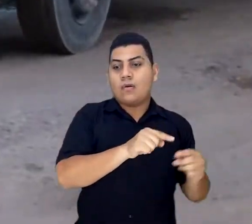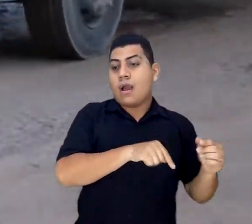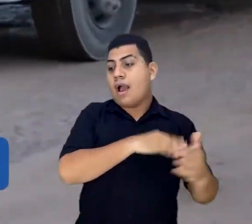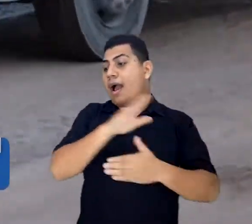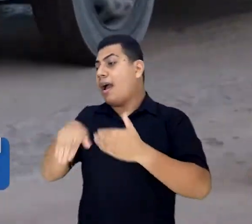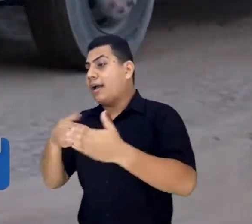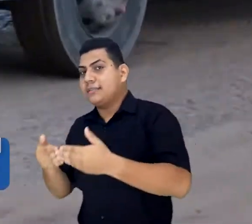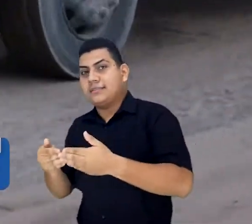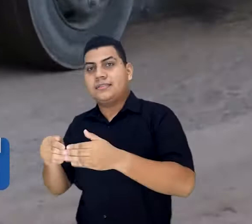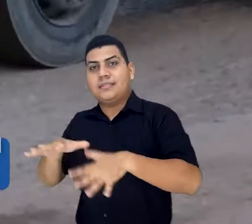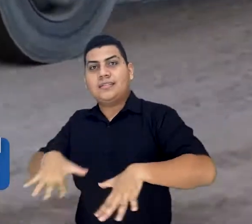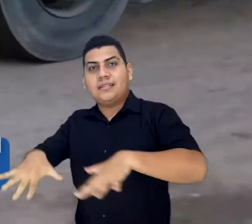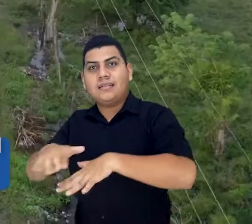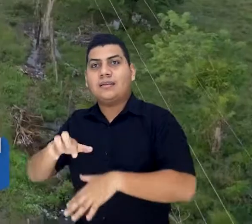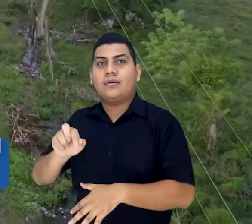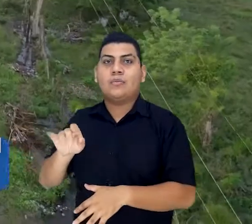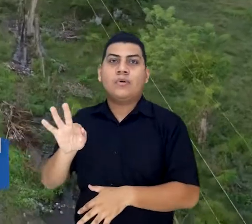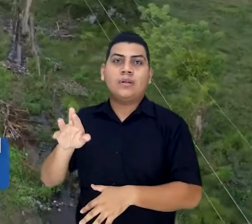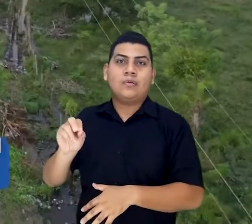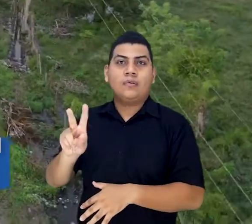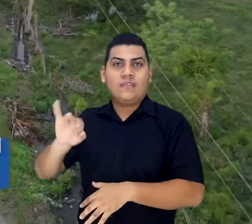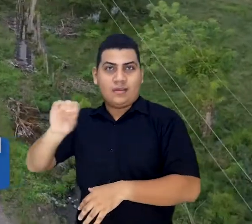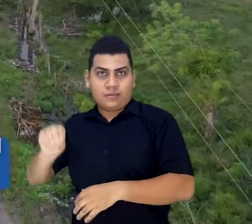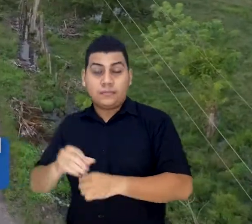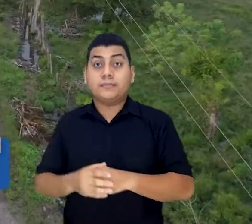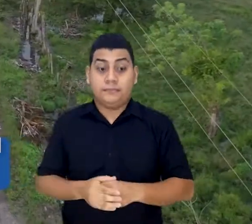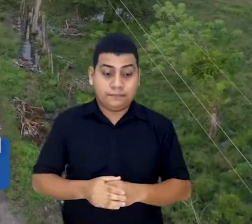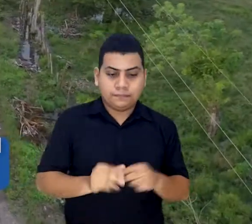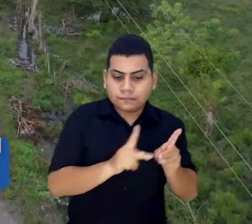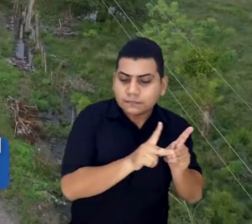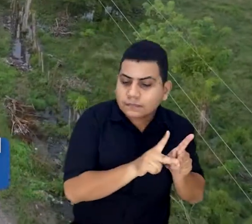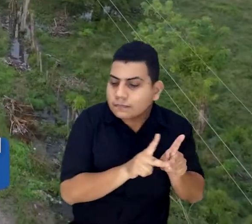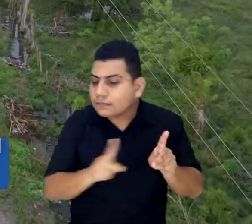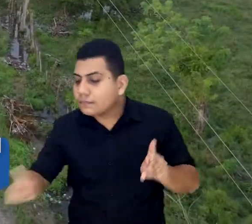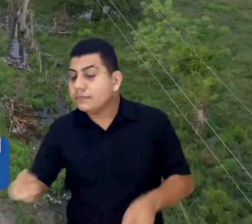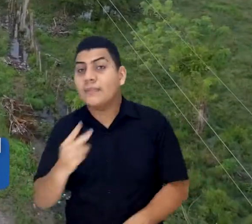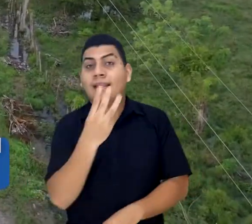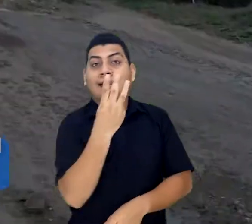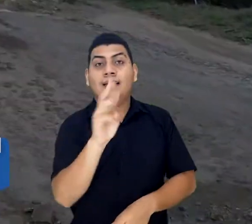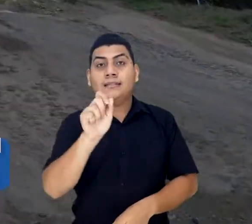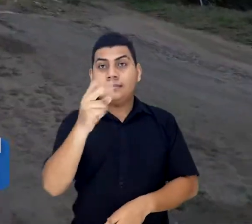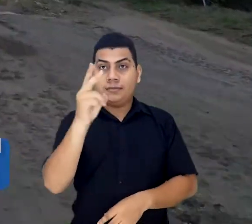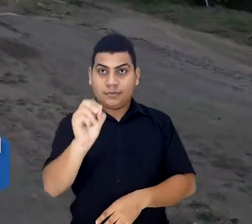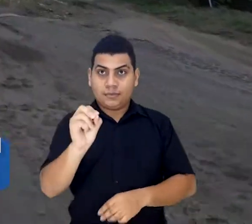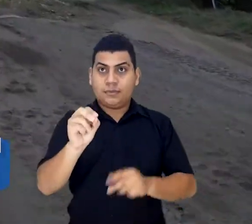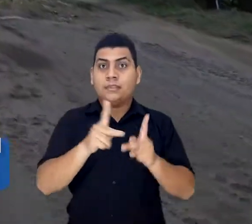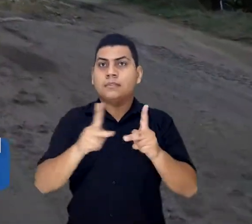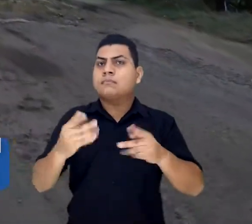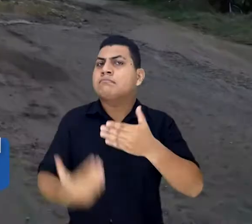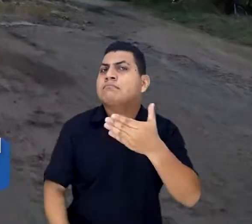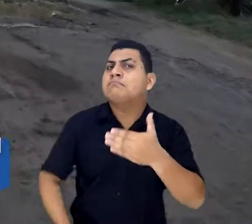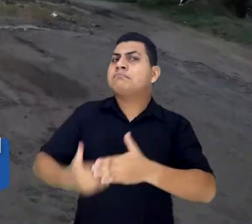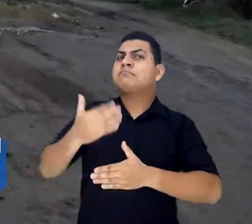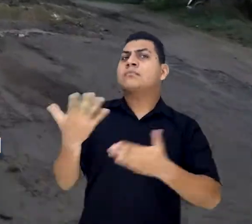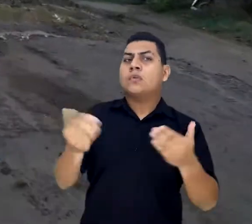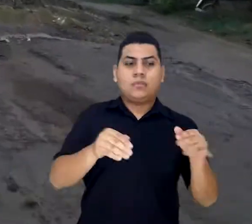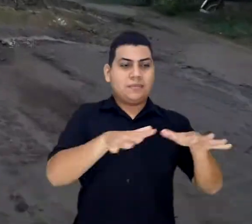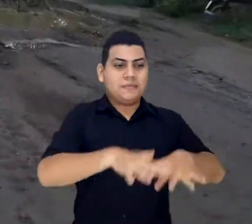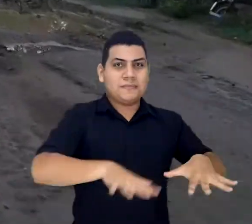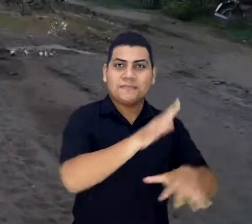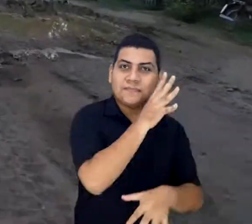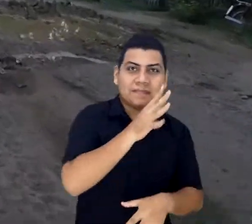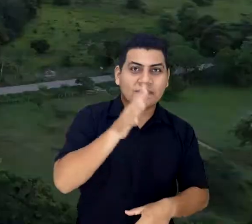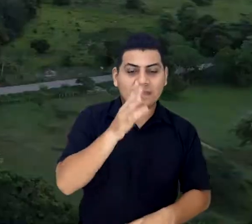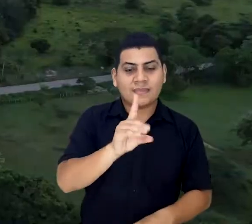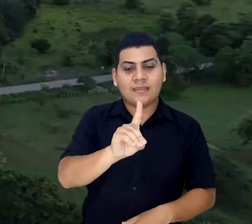Este corredor vial, que tiene una longitud aproximada de 13.20 kilómetros, inicia en el corregimiento El Delirio,